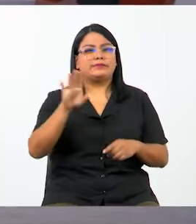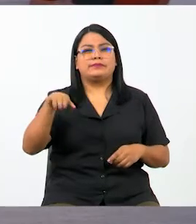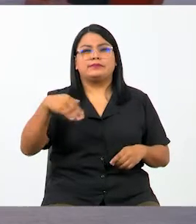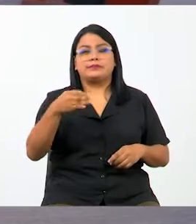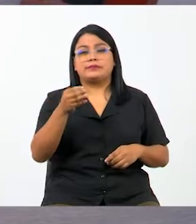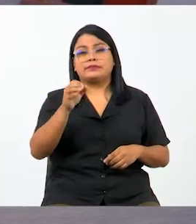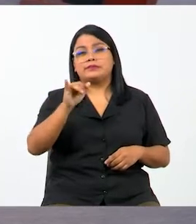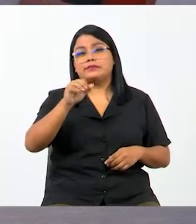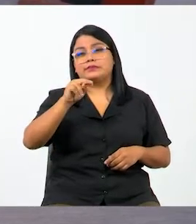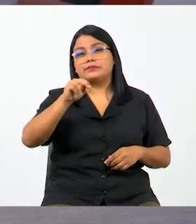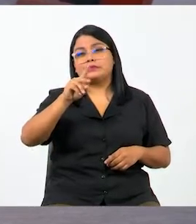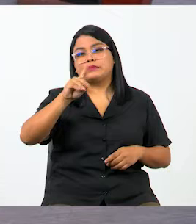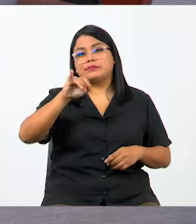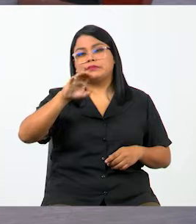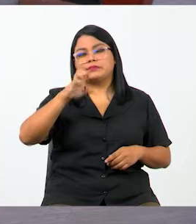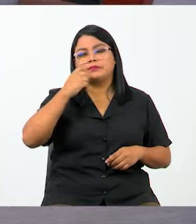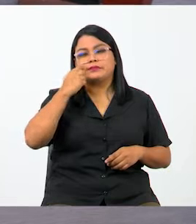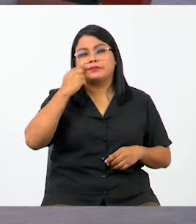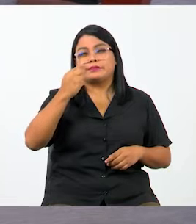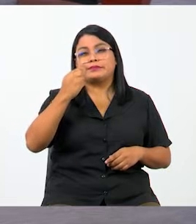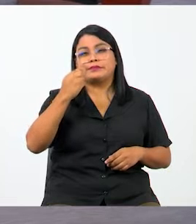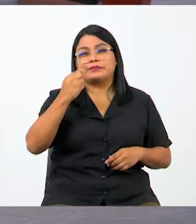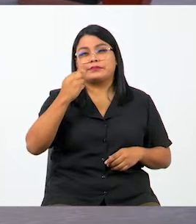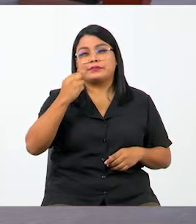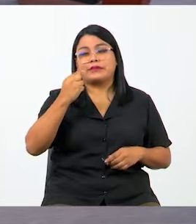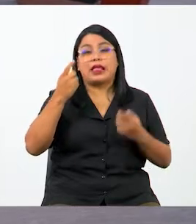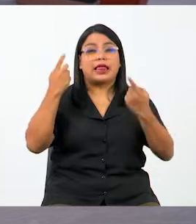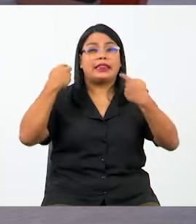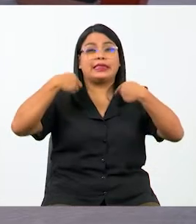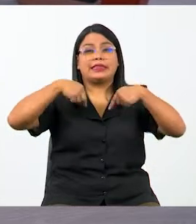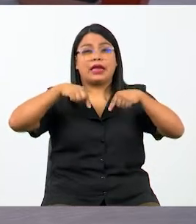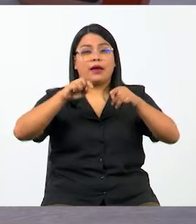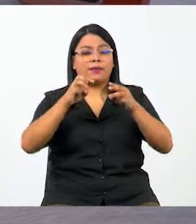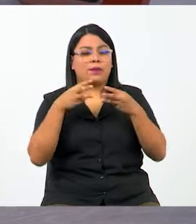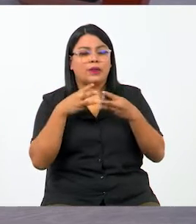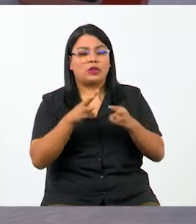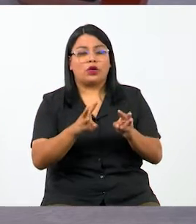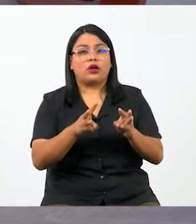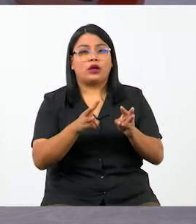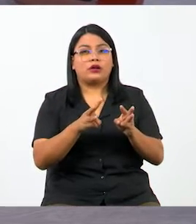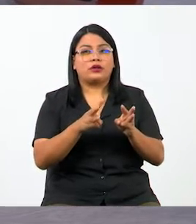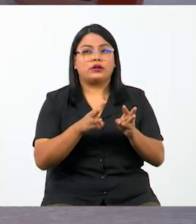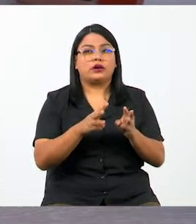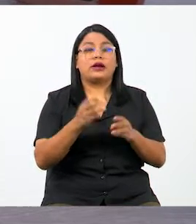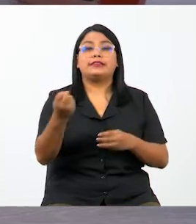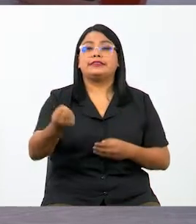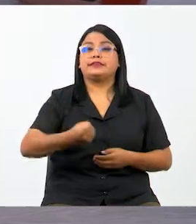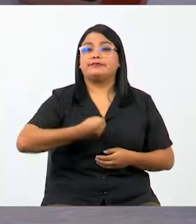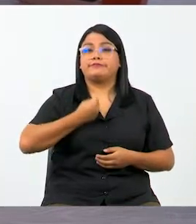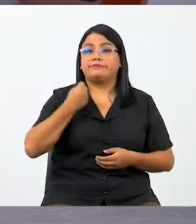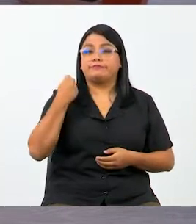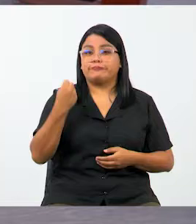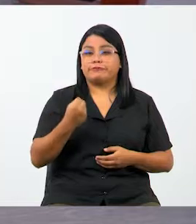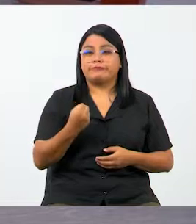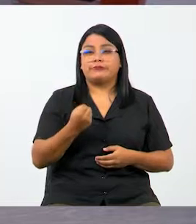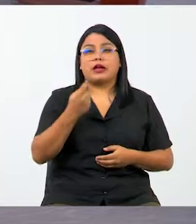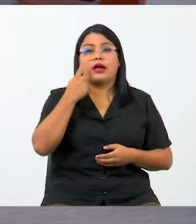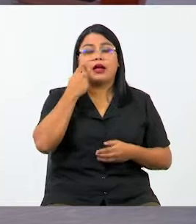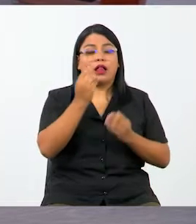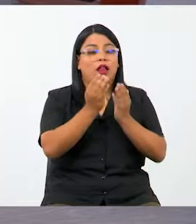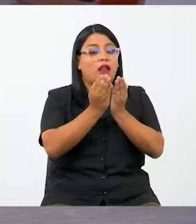apartado que se llama lineamientos metodológicos. Es muy importante que leamos esta información porque